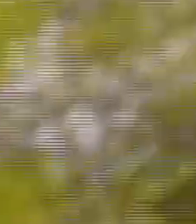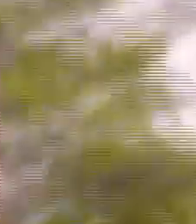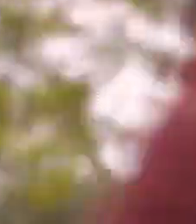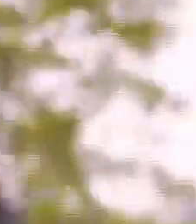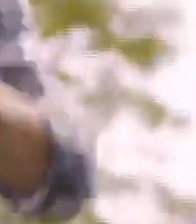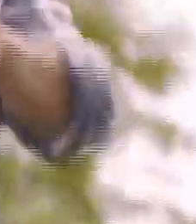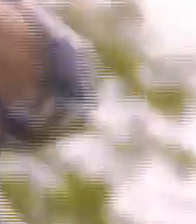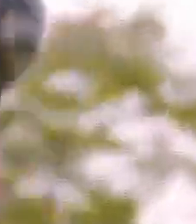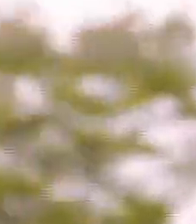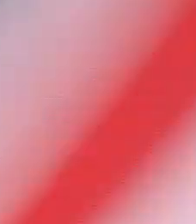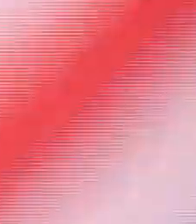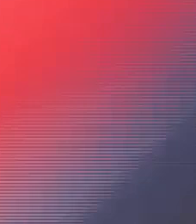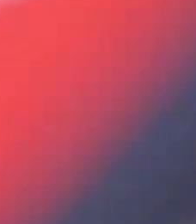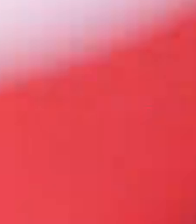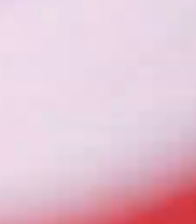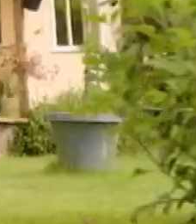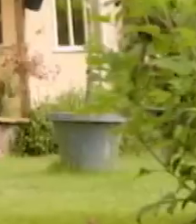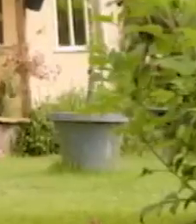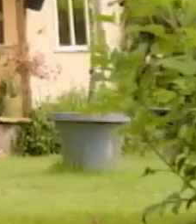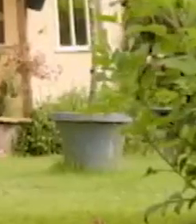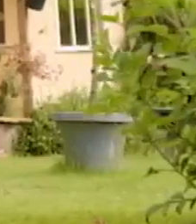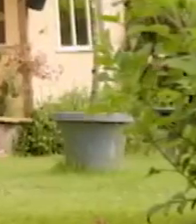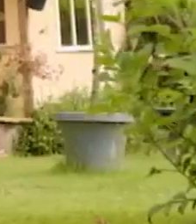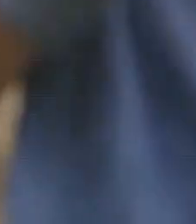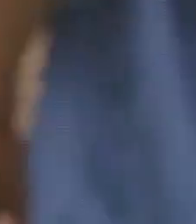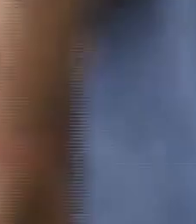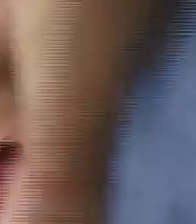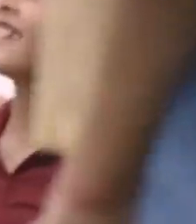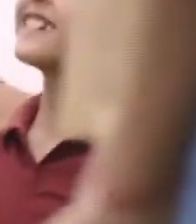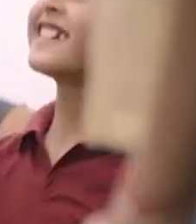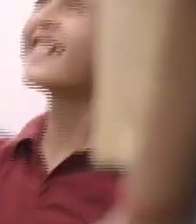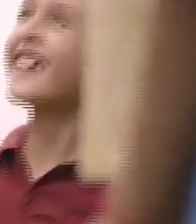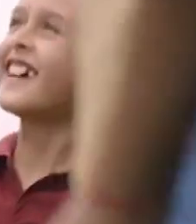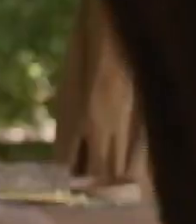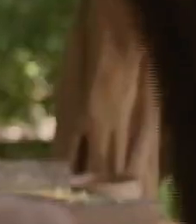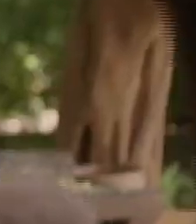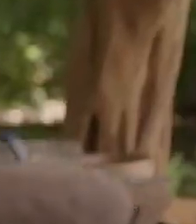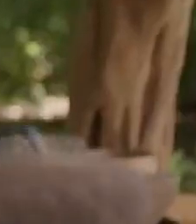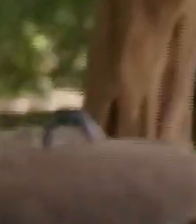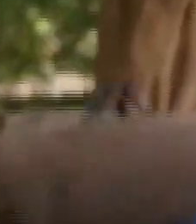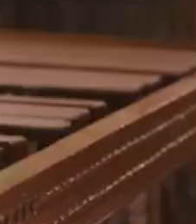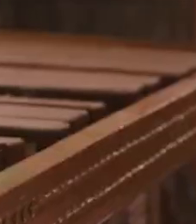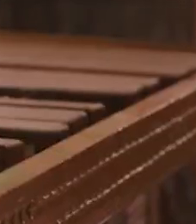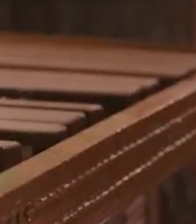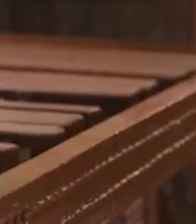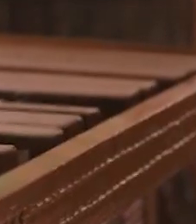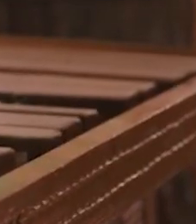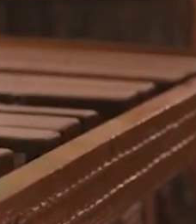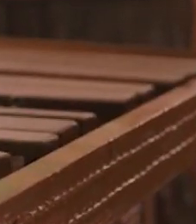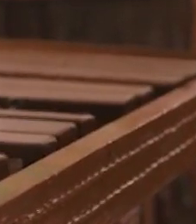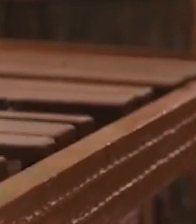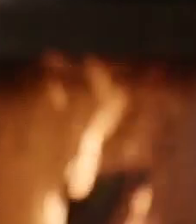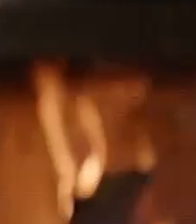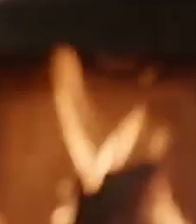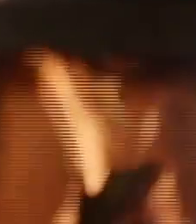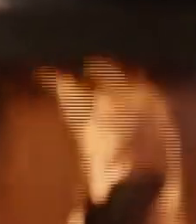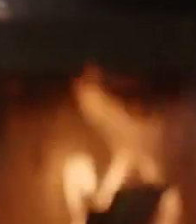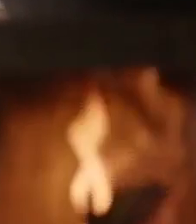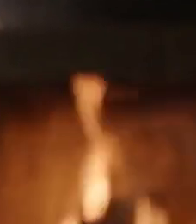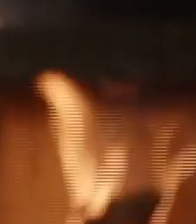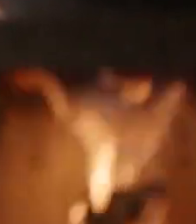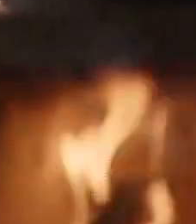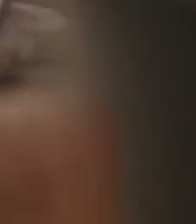Sobre la tapia tejada, sus pétalos suaves agita. Yo te llevo en el pecho como una